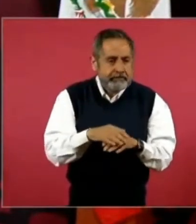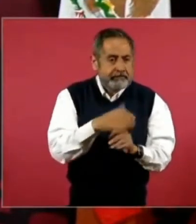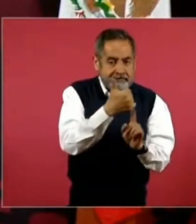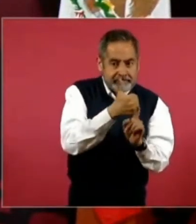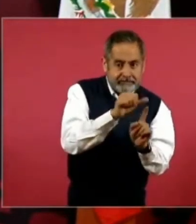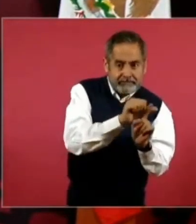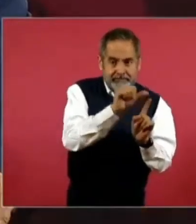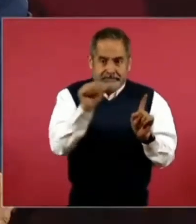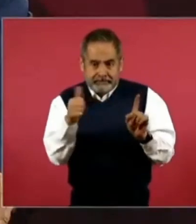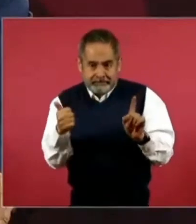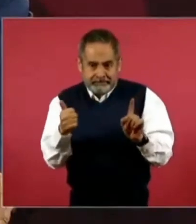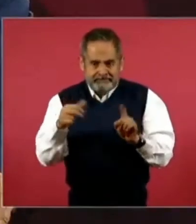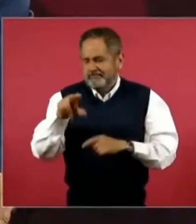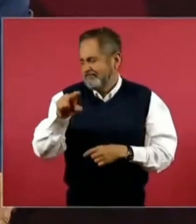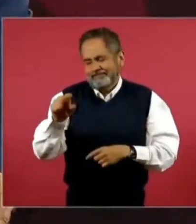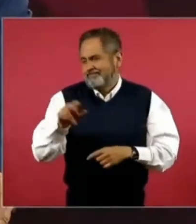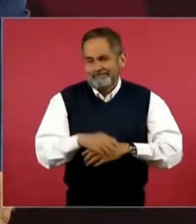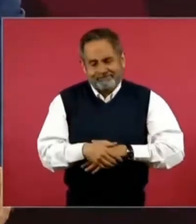6,